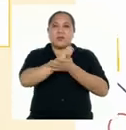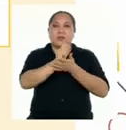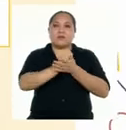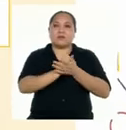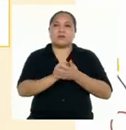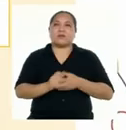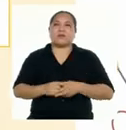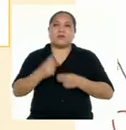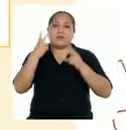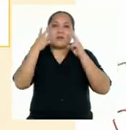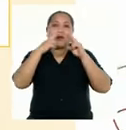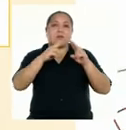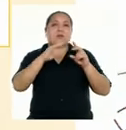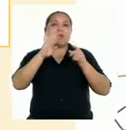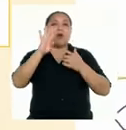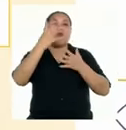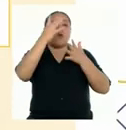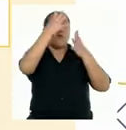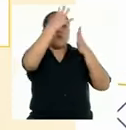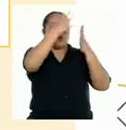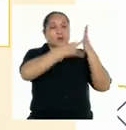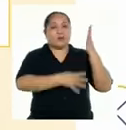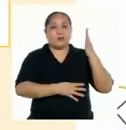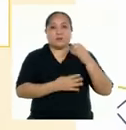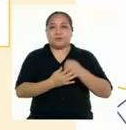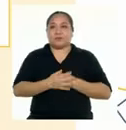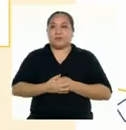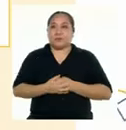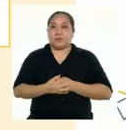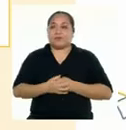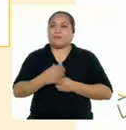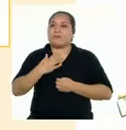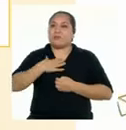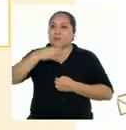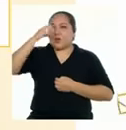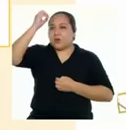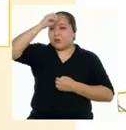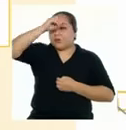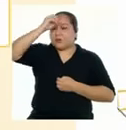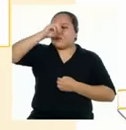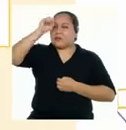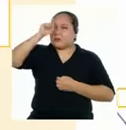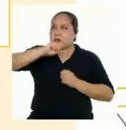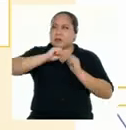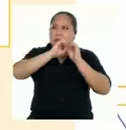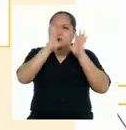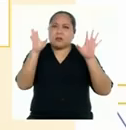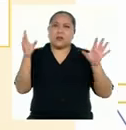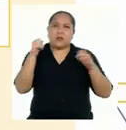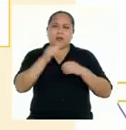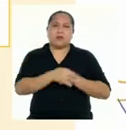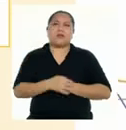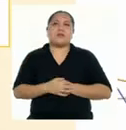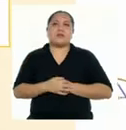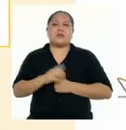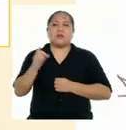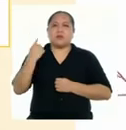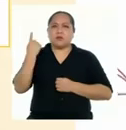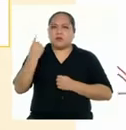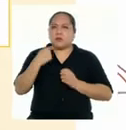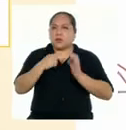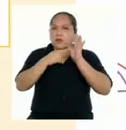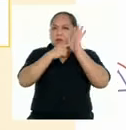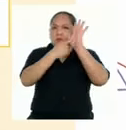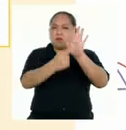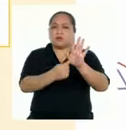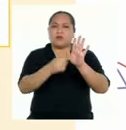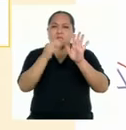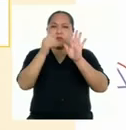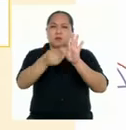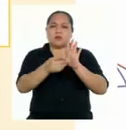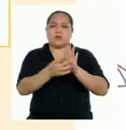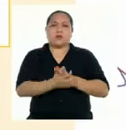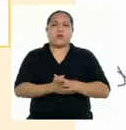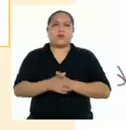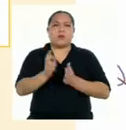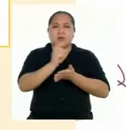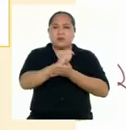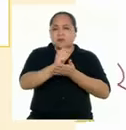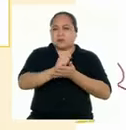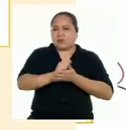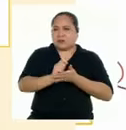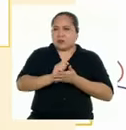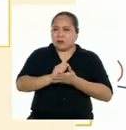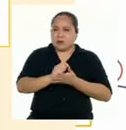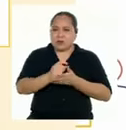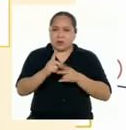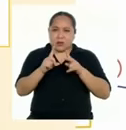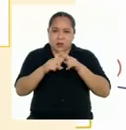el cuarto criterio. Definitivamente mi opinión es clara en el texto. No solo la he expresado a partir de la tesis que escribí al inicio del